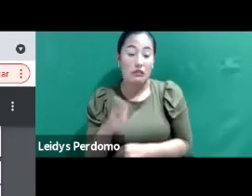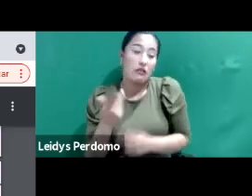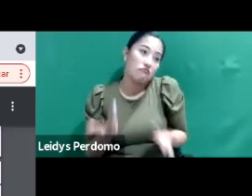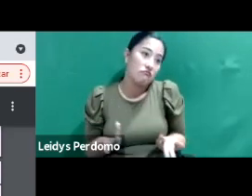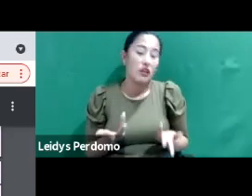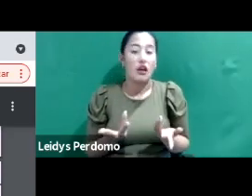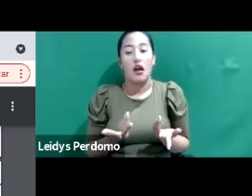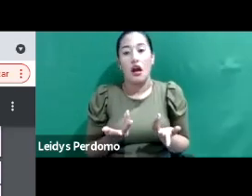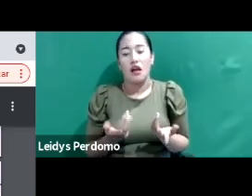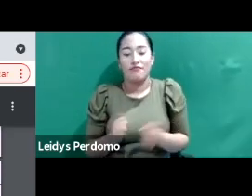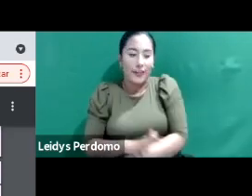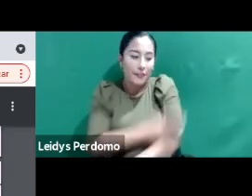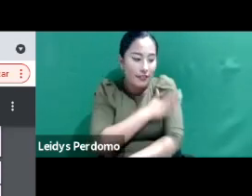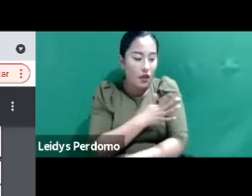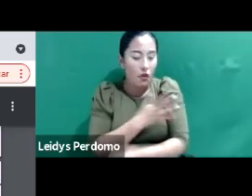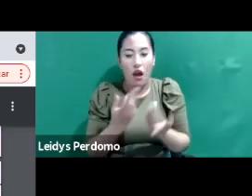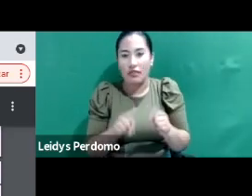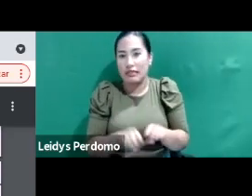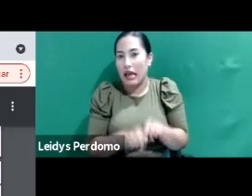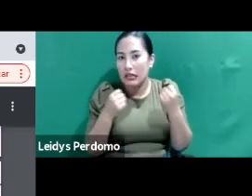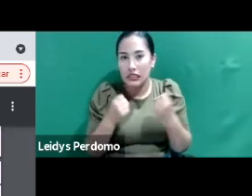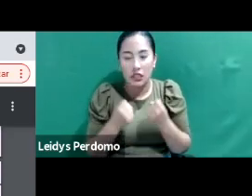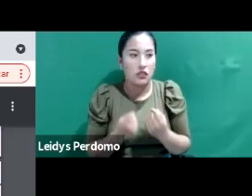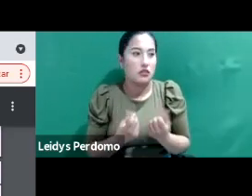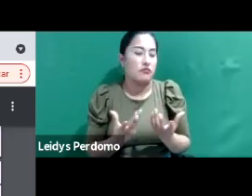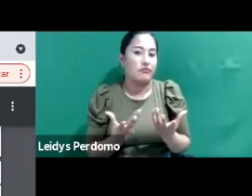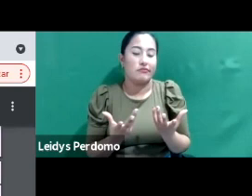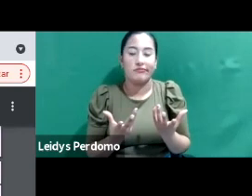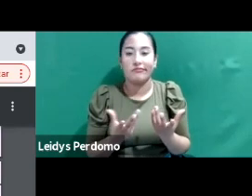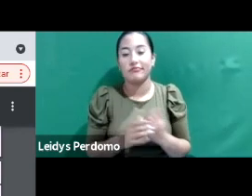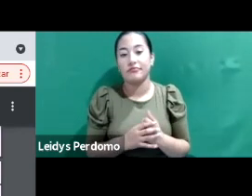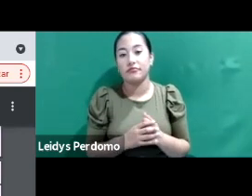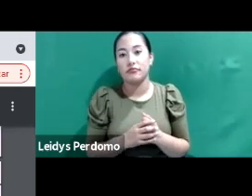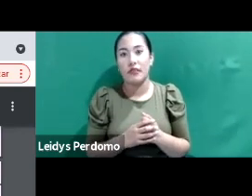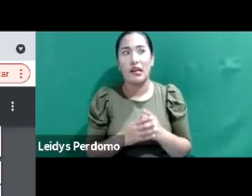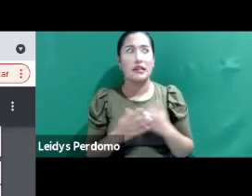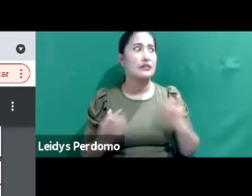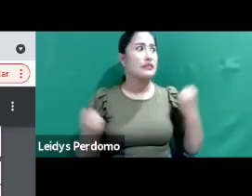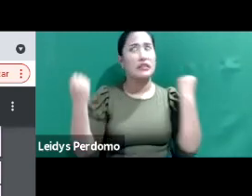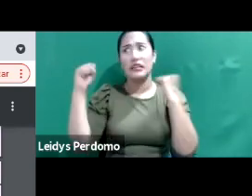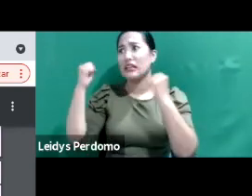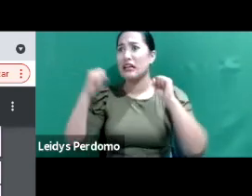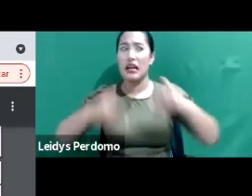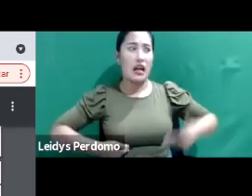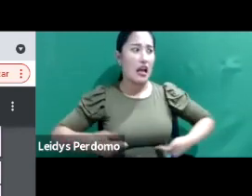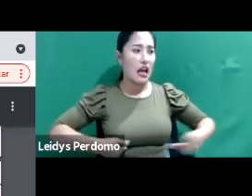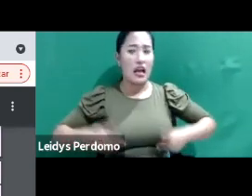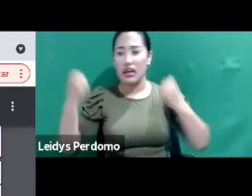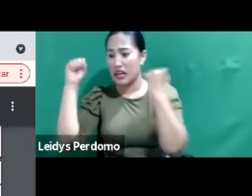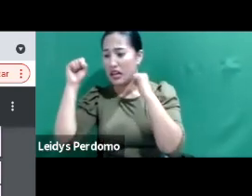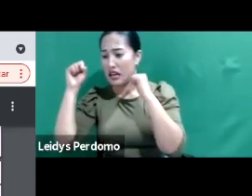de afectivo o emocional que tiene que ver más y está más relacionado con la ansiedad y lo afectivo más que está relacionado